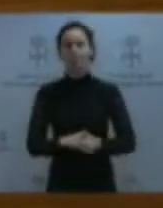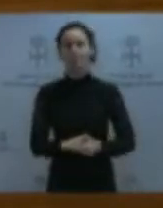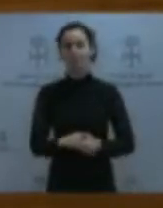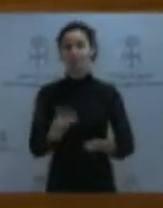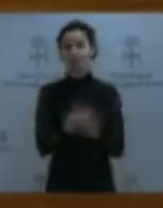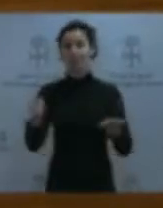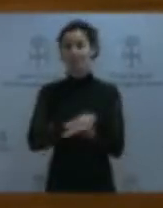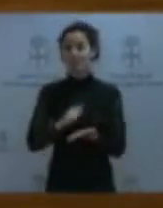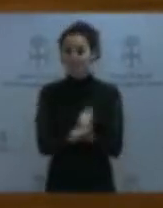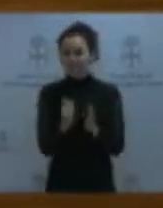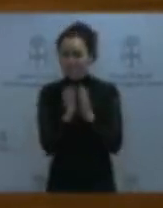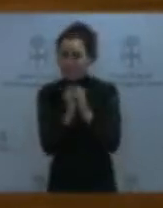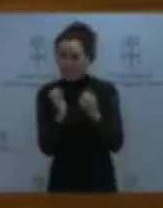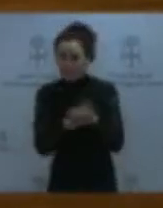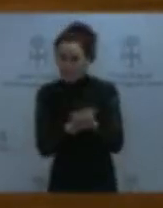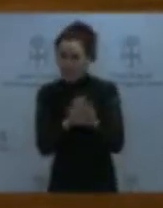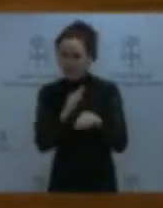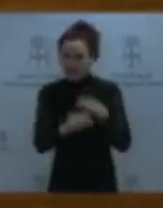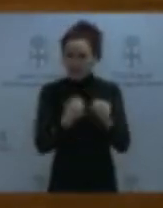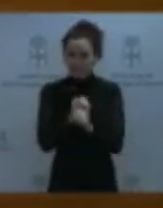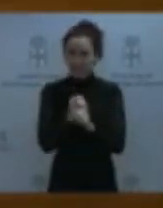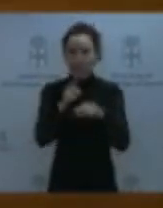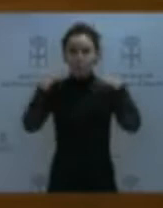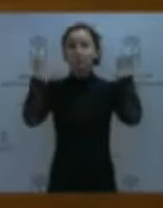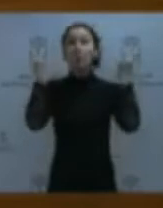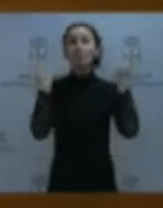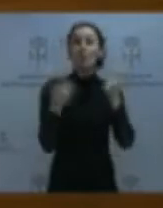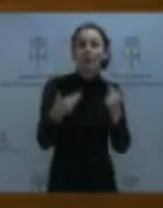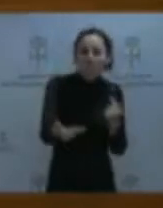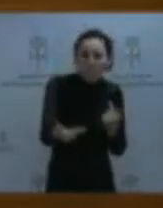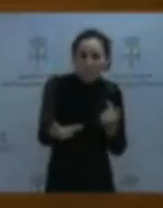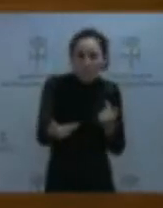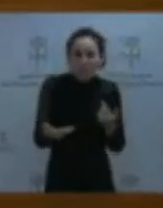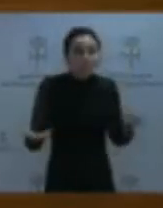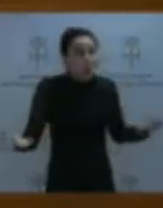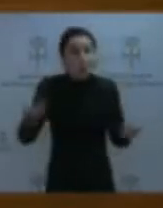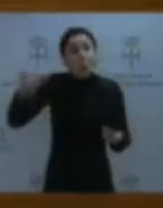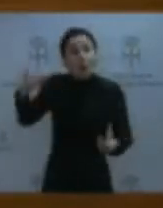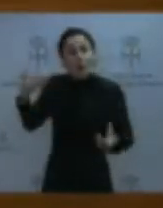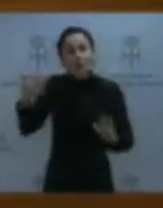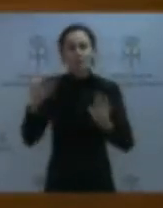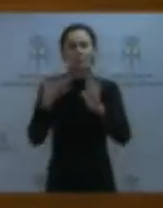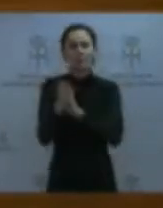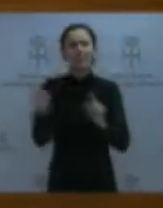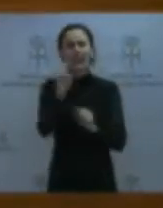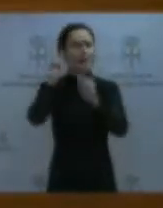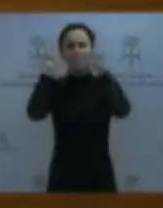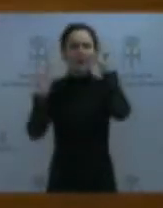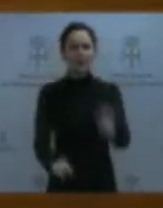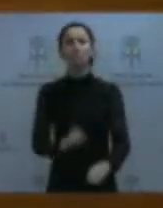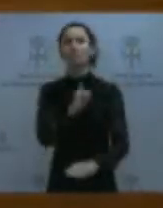meses. ¿Cuándo sonreír? Es quizás la pregunta más importante que se puede hacer un representante